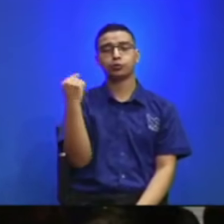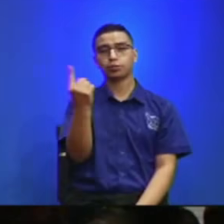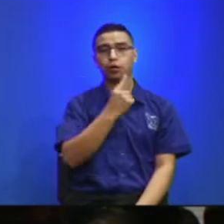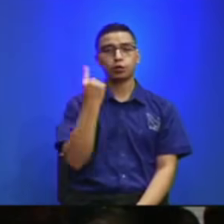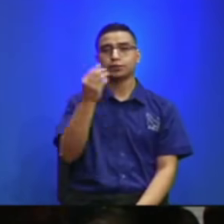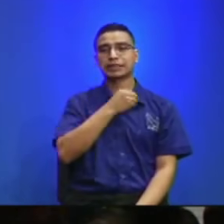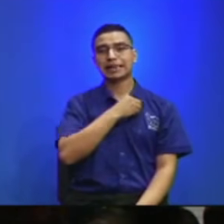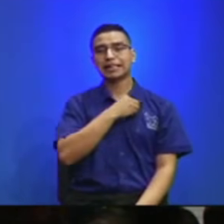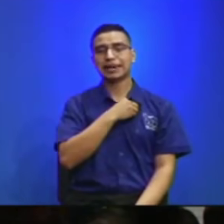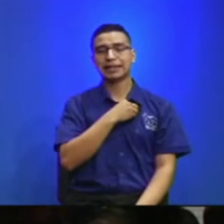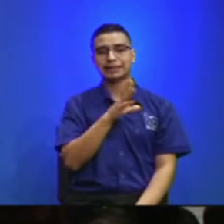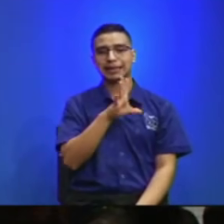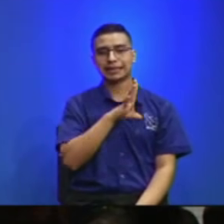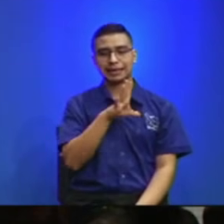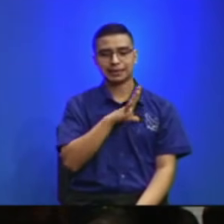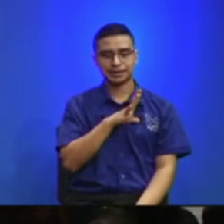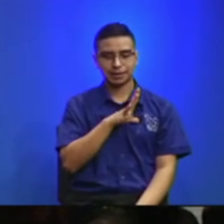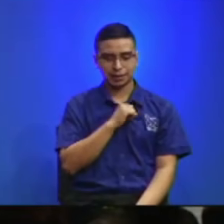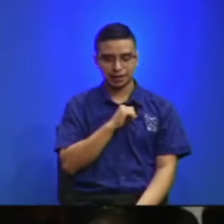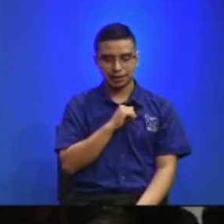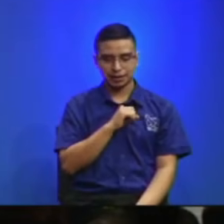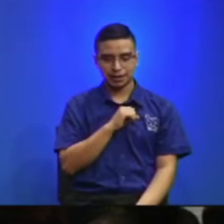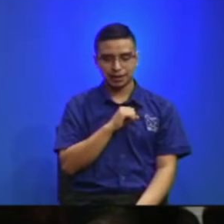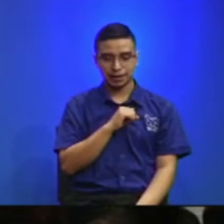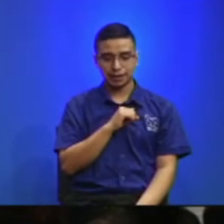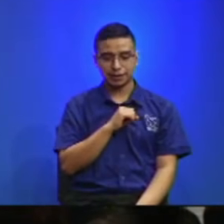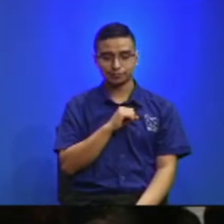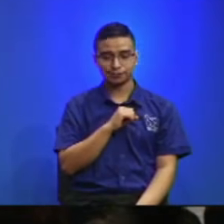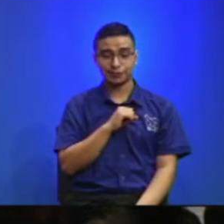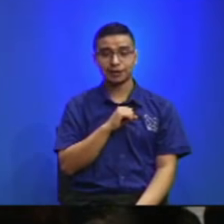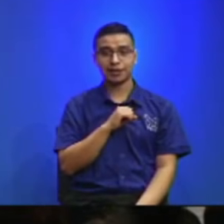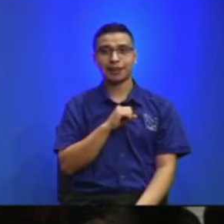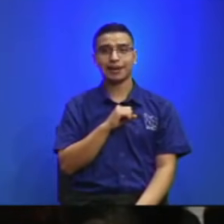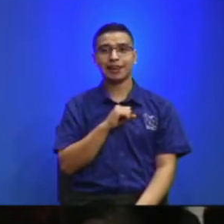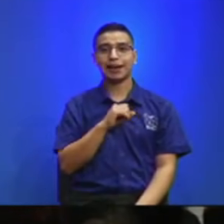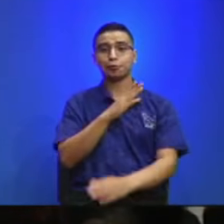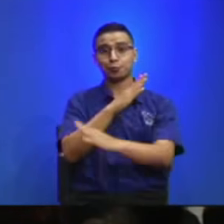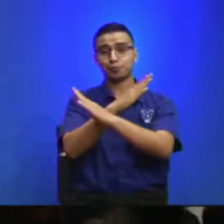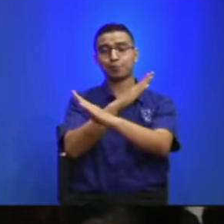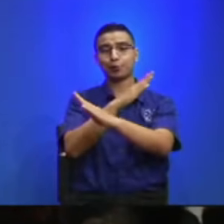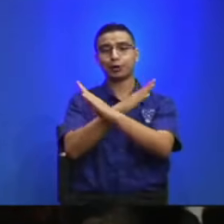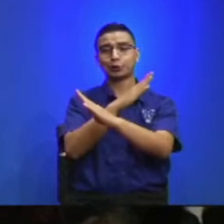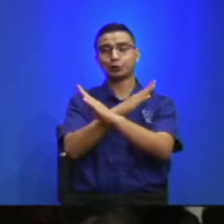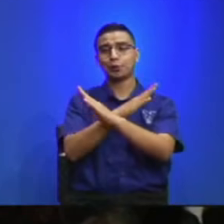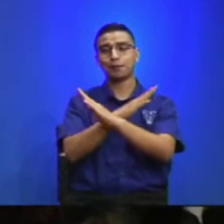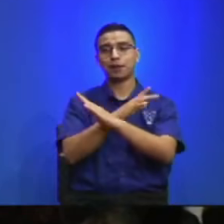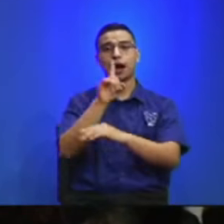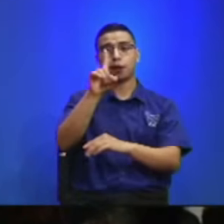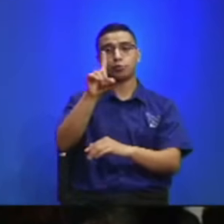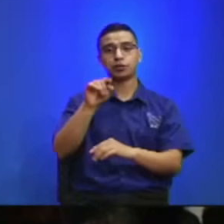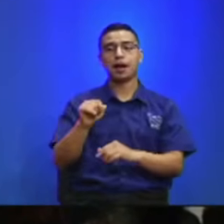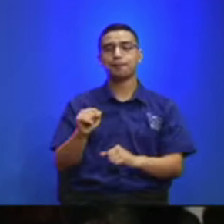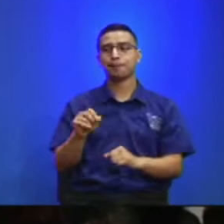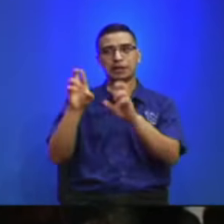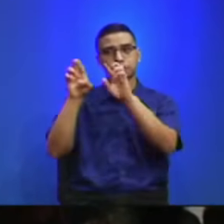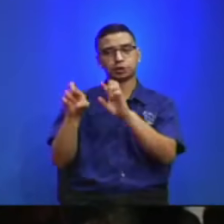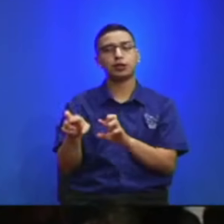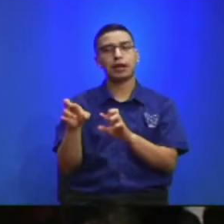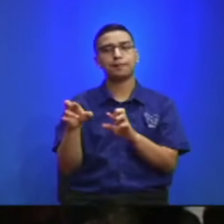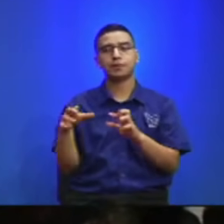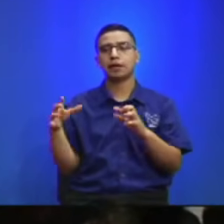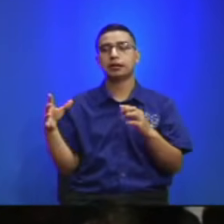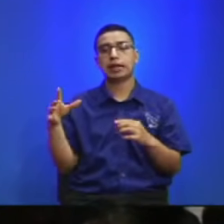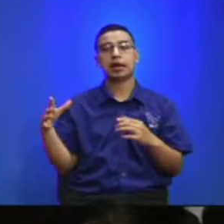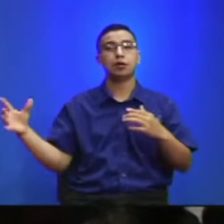porque el homenaje querían abrazar yo le hice una entrevista al doctor que